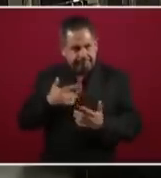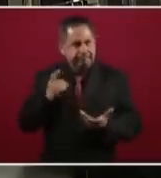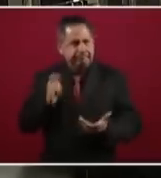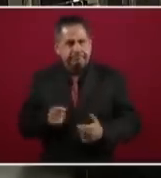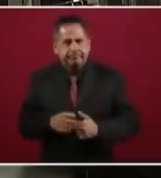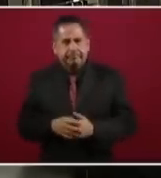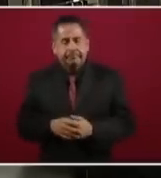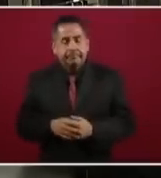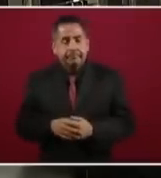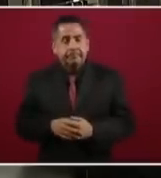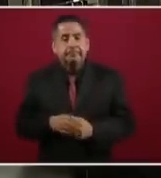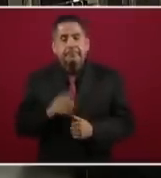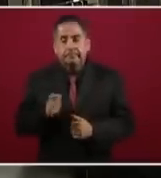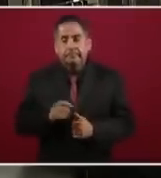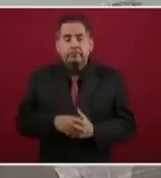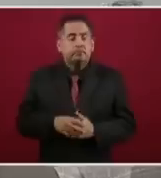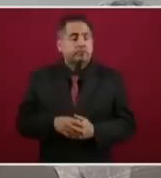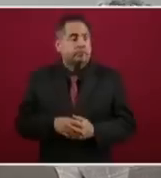Querían